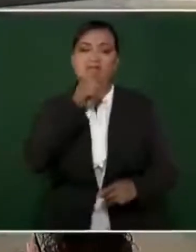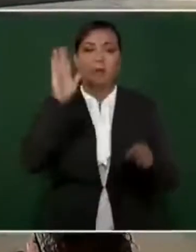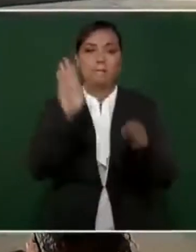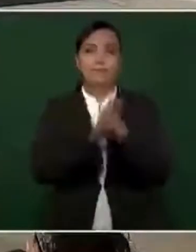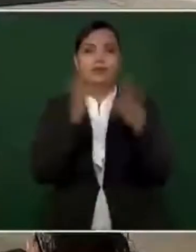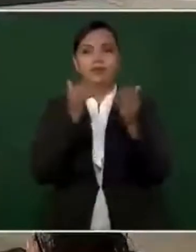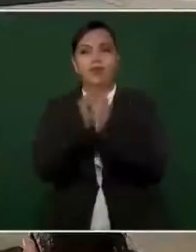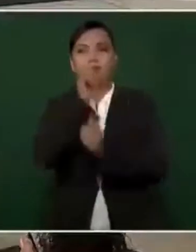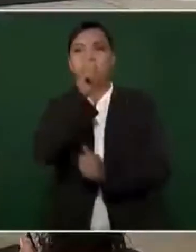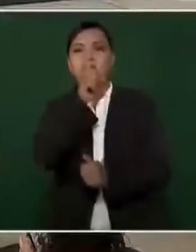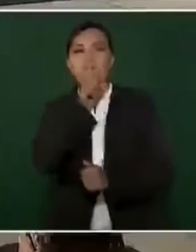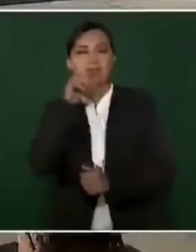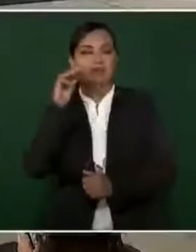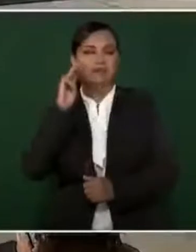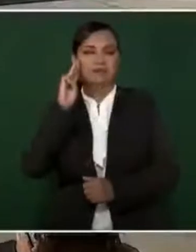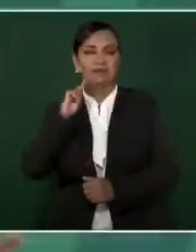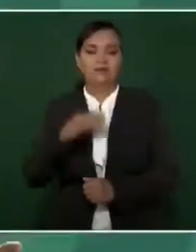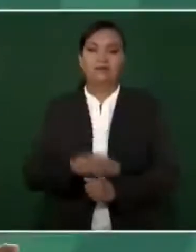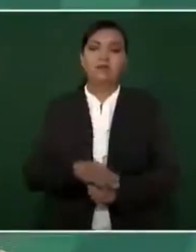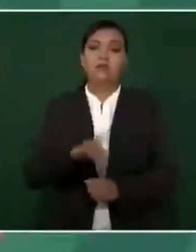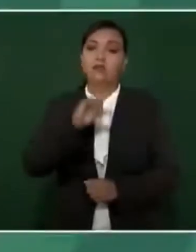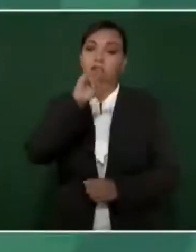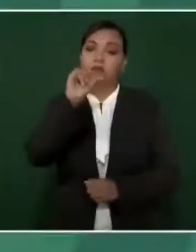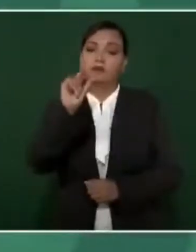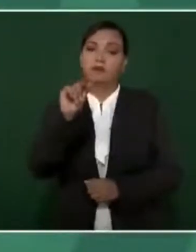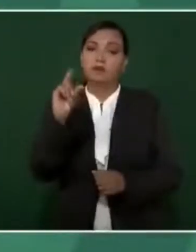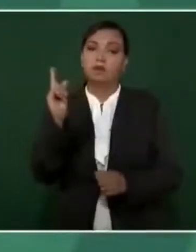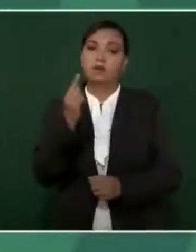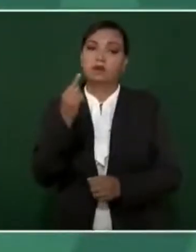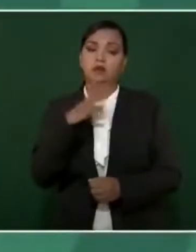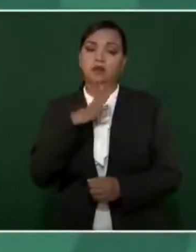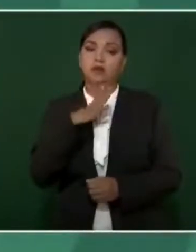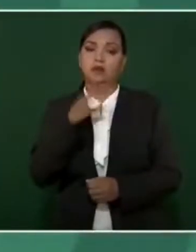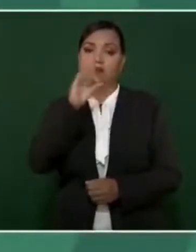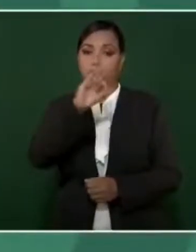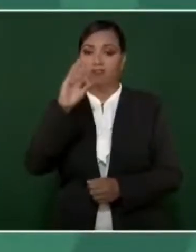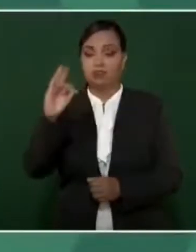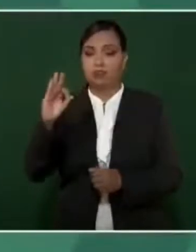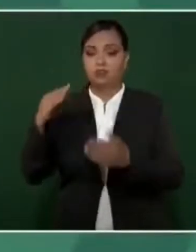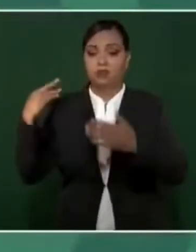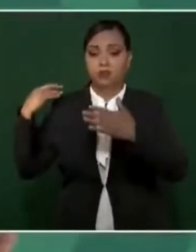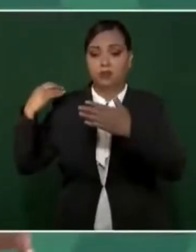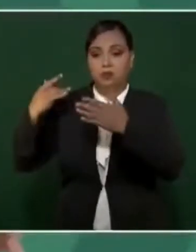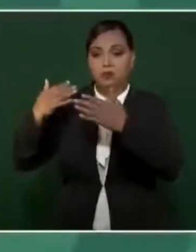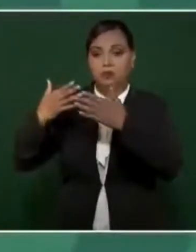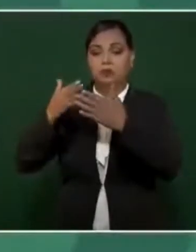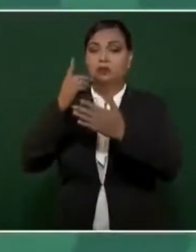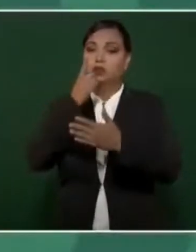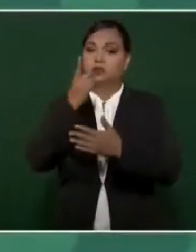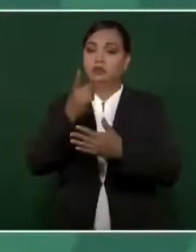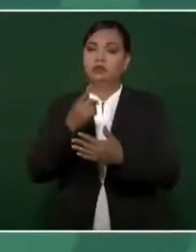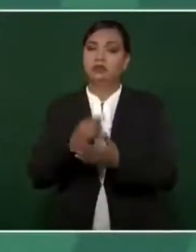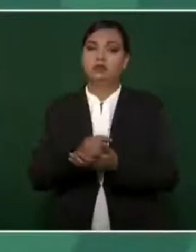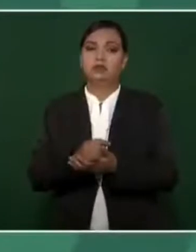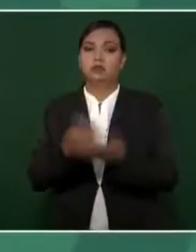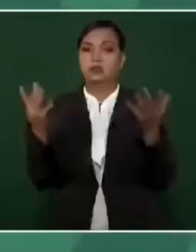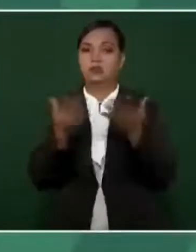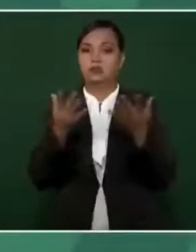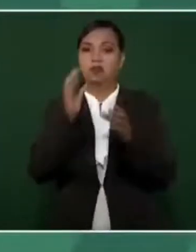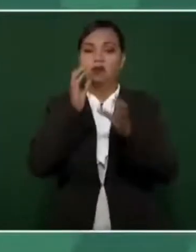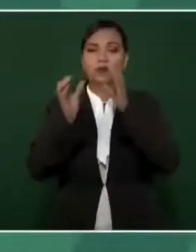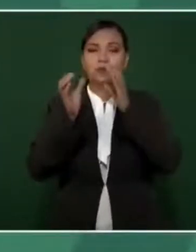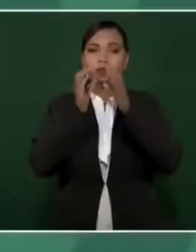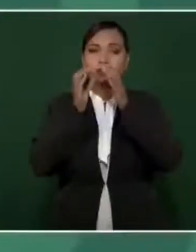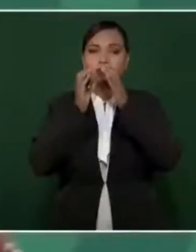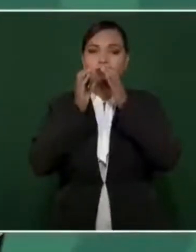hipocresía, al grado de que en las últimas fechas inclusive se atrevieron a decir y a hacer comunicados que atribuyeron